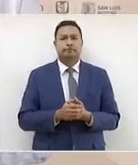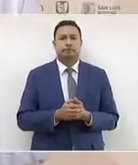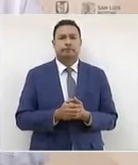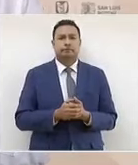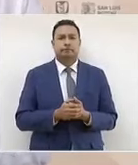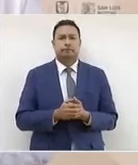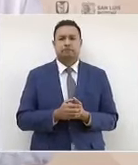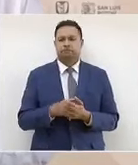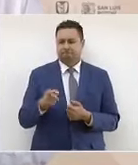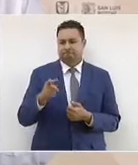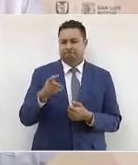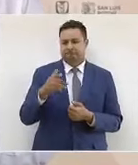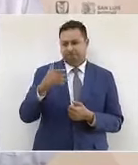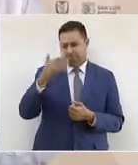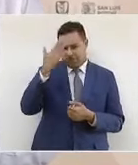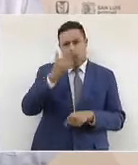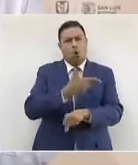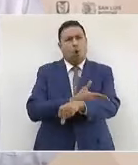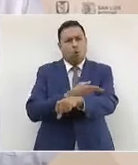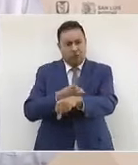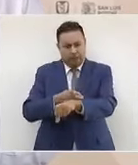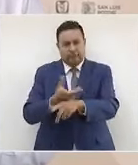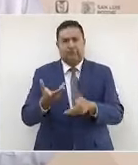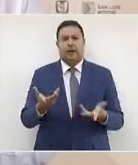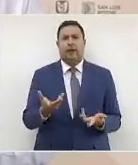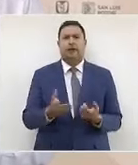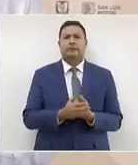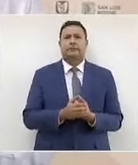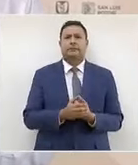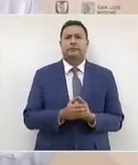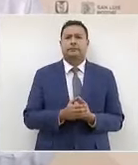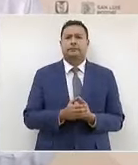con convicciones, gente honesta,